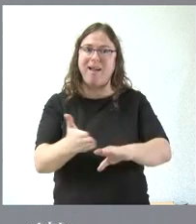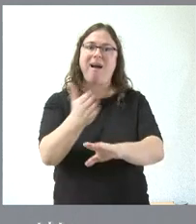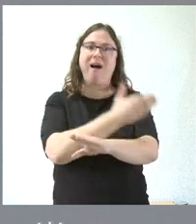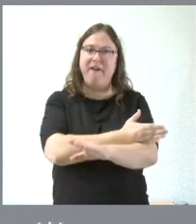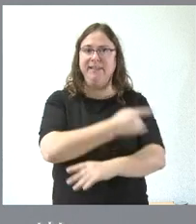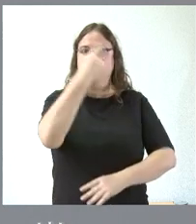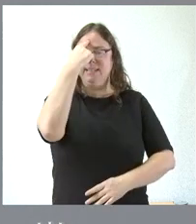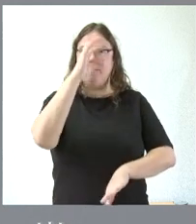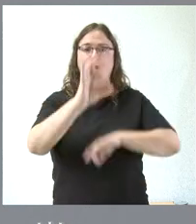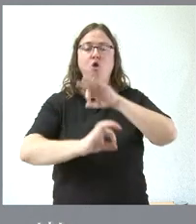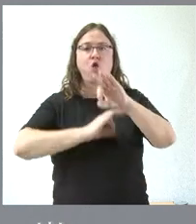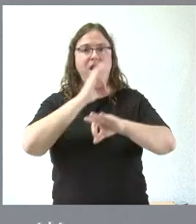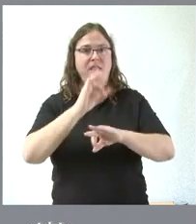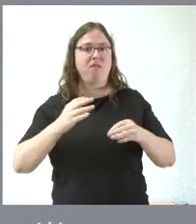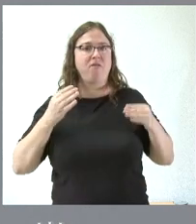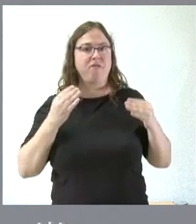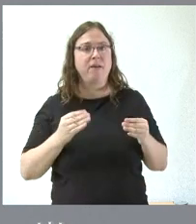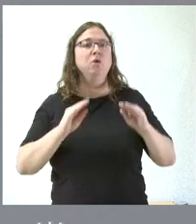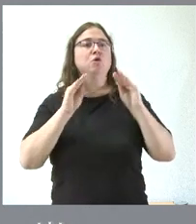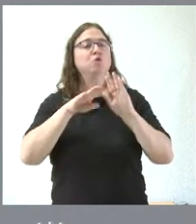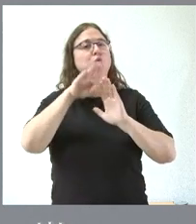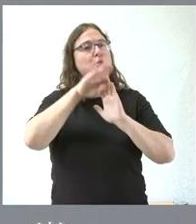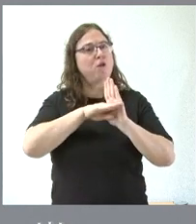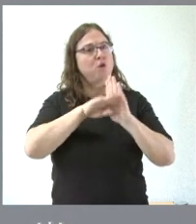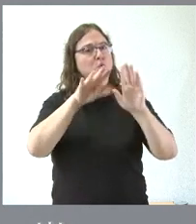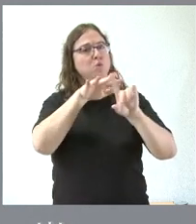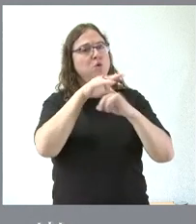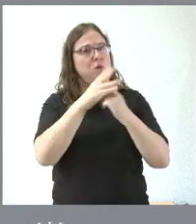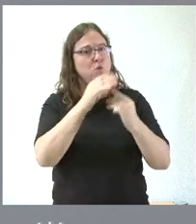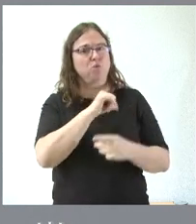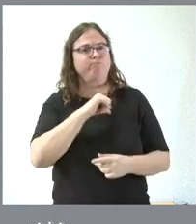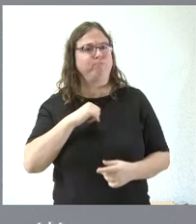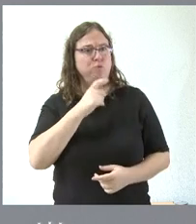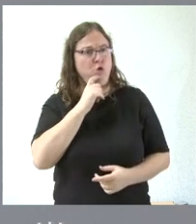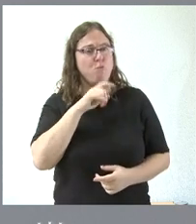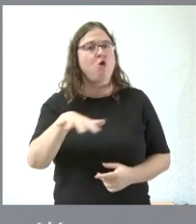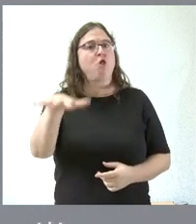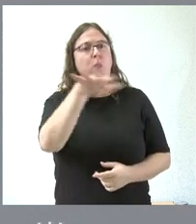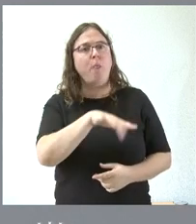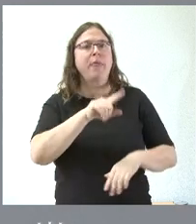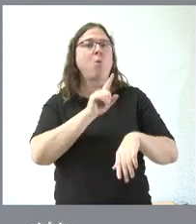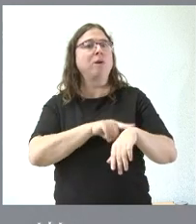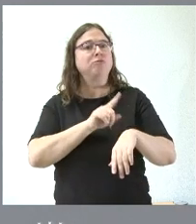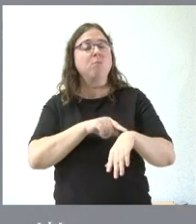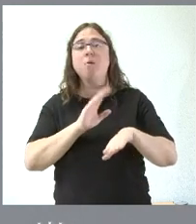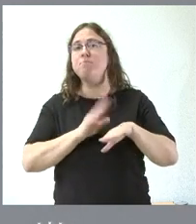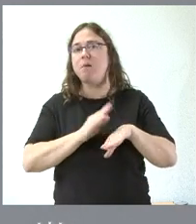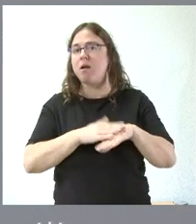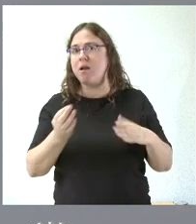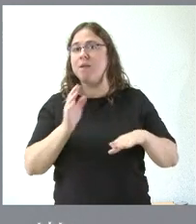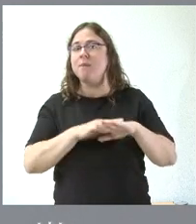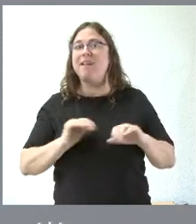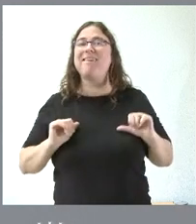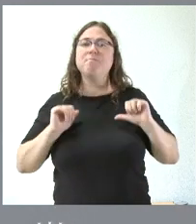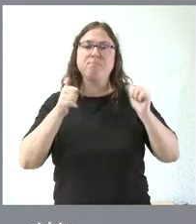establecer la organización pues sus condiciones características su ubicación el tiempo que van a estar sobre todo para poner en marcha los